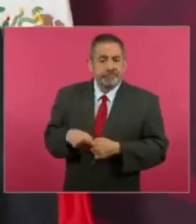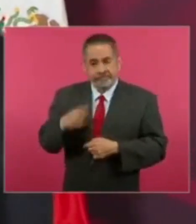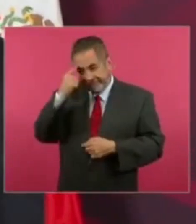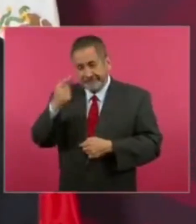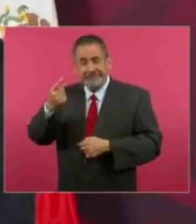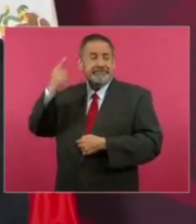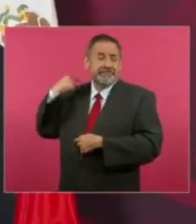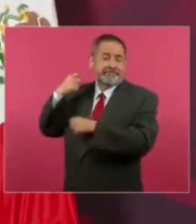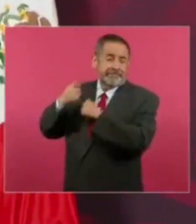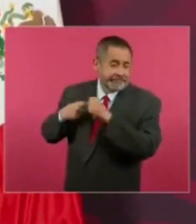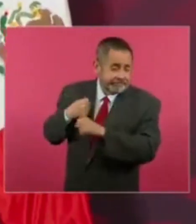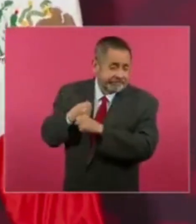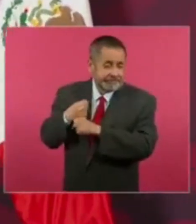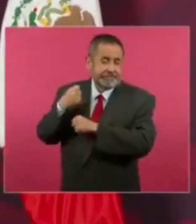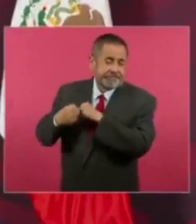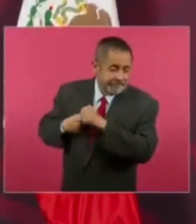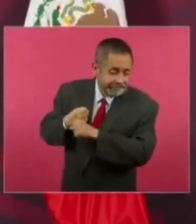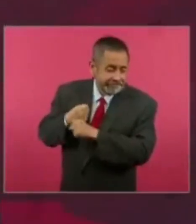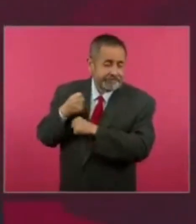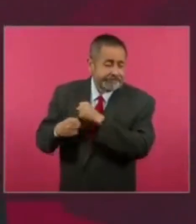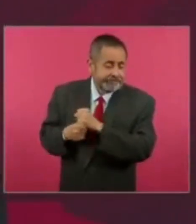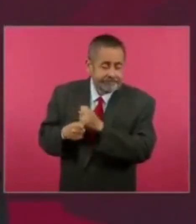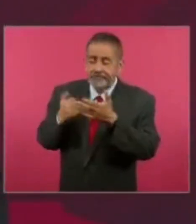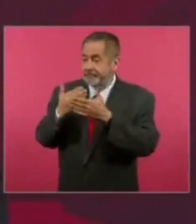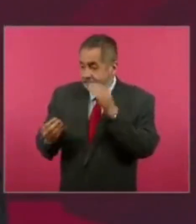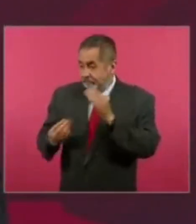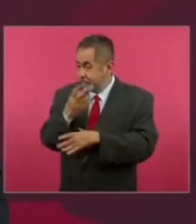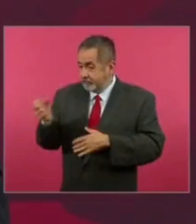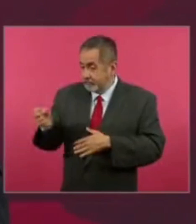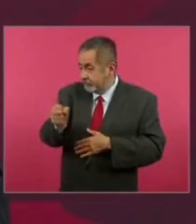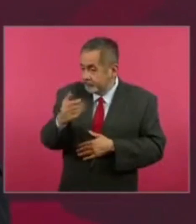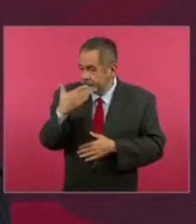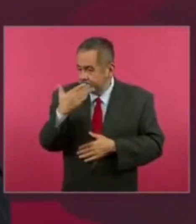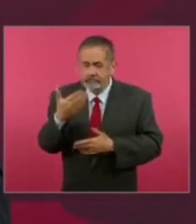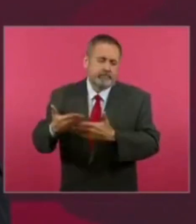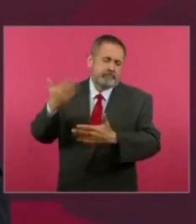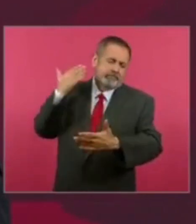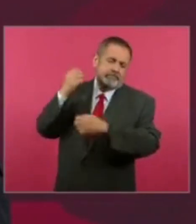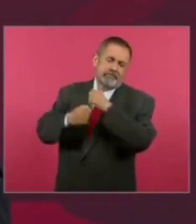de muchos años de sufrimiento.